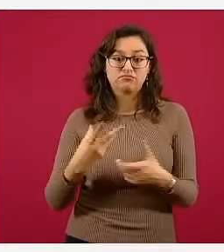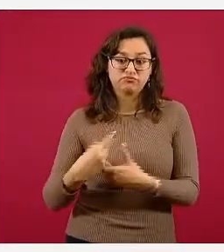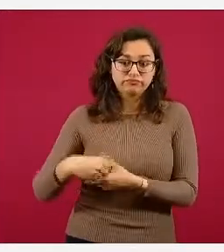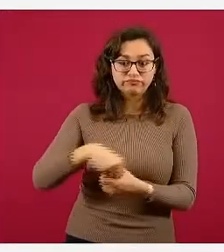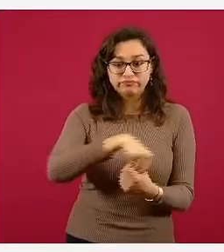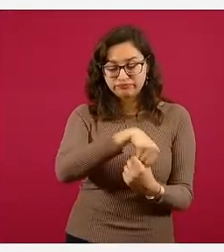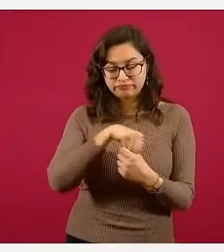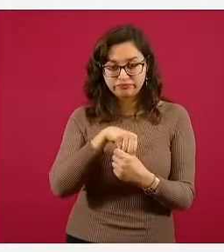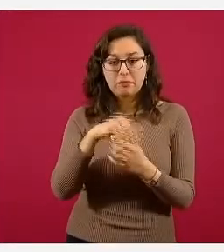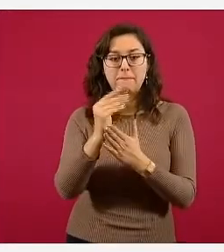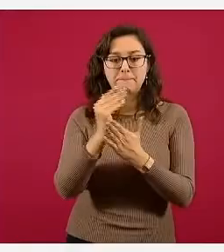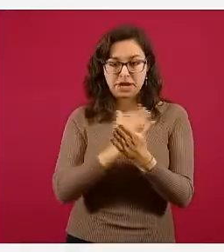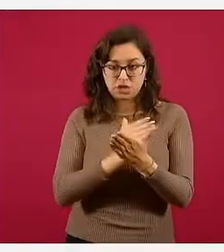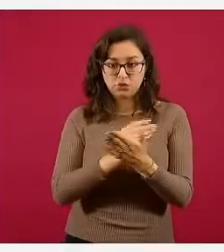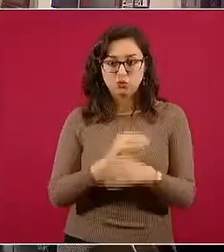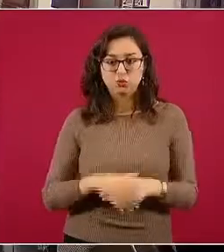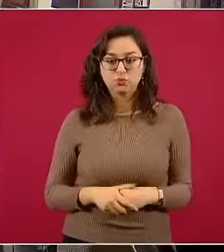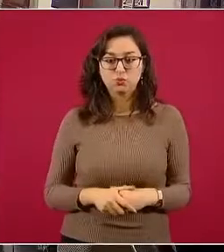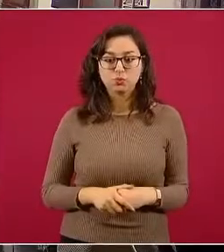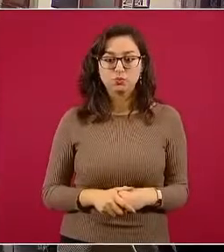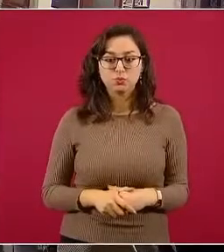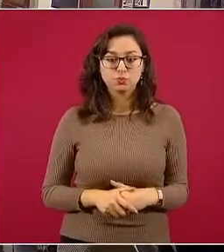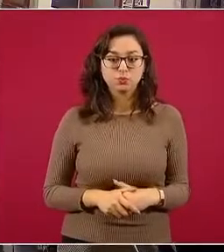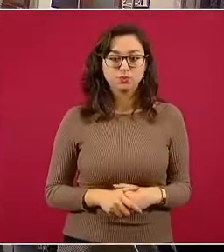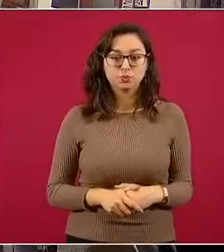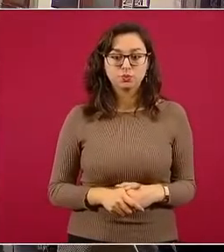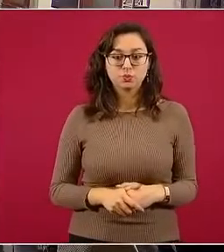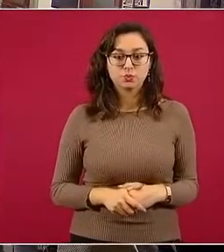en el metro. La que sigue, por favor.